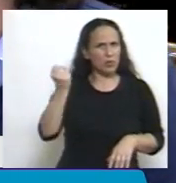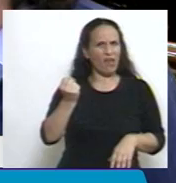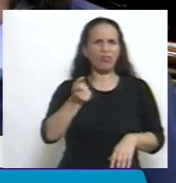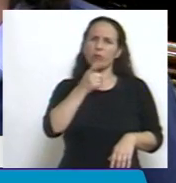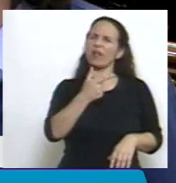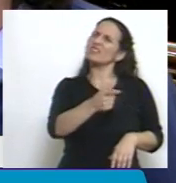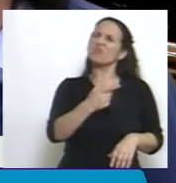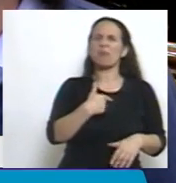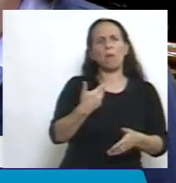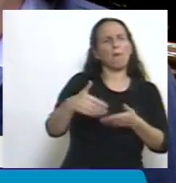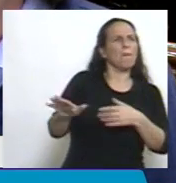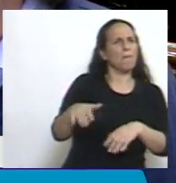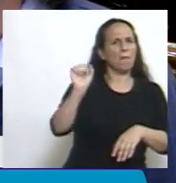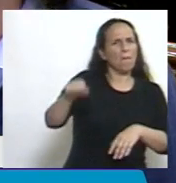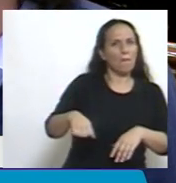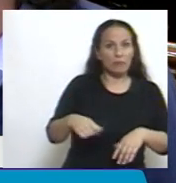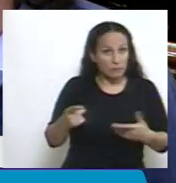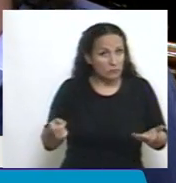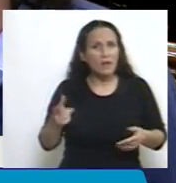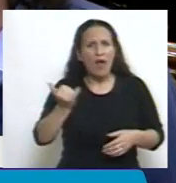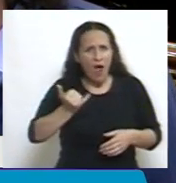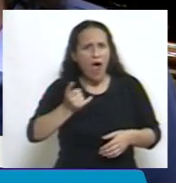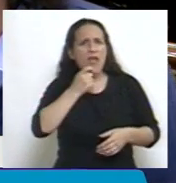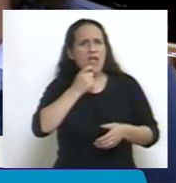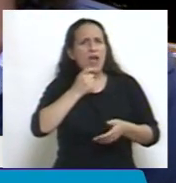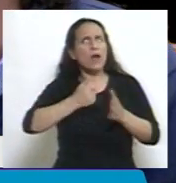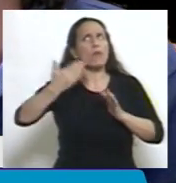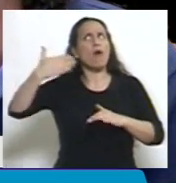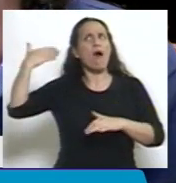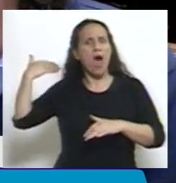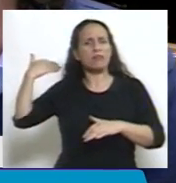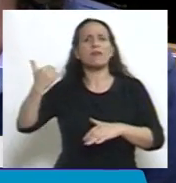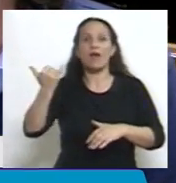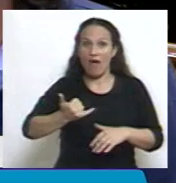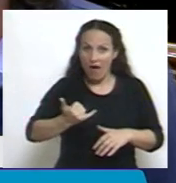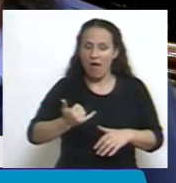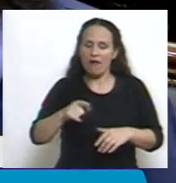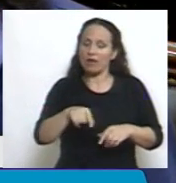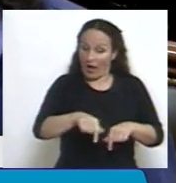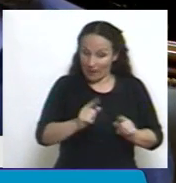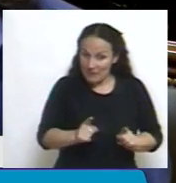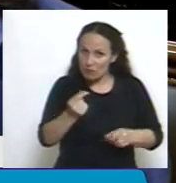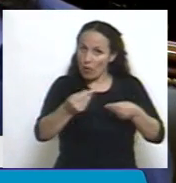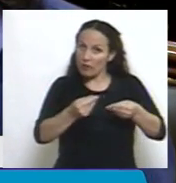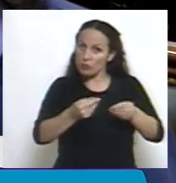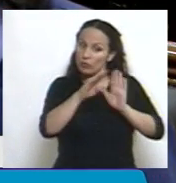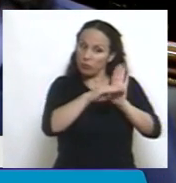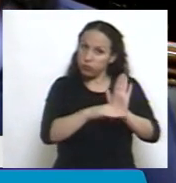cosas. Hay un montón de ejemplos pasados y hay un montón de ejemplos de este presupuesto que se nos propone.